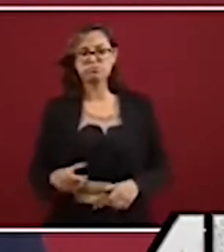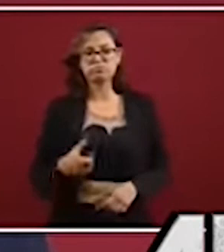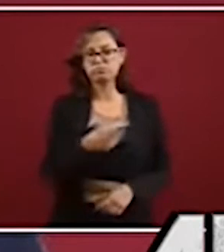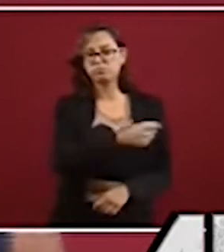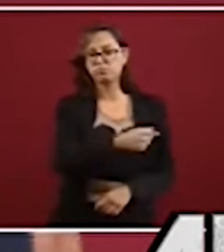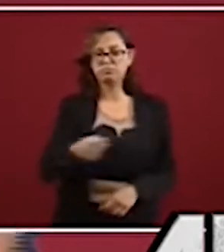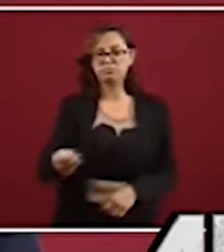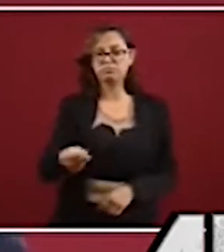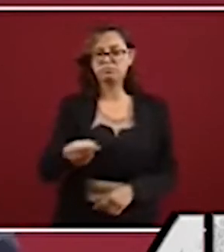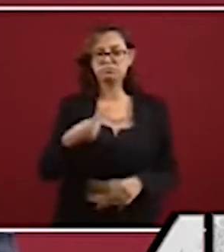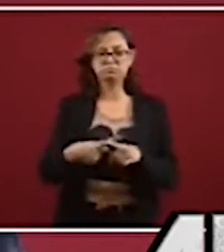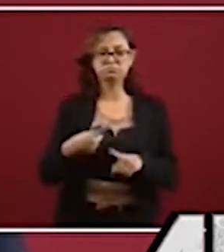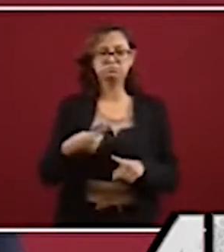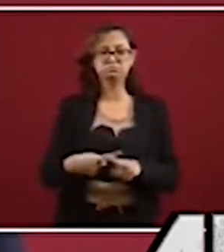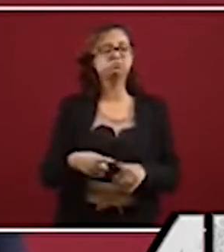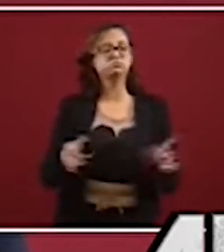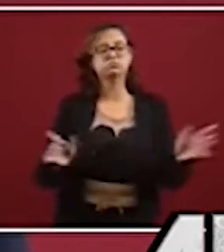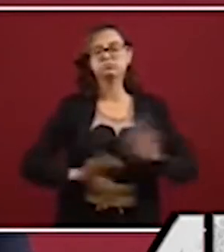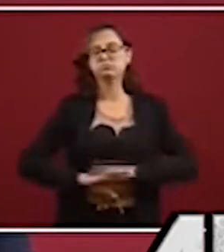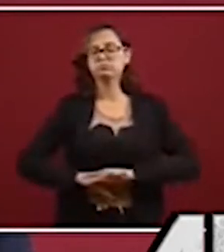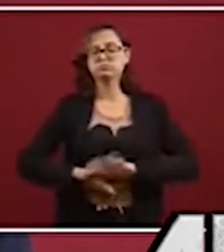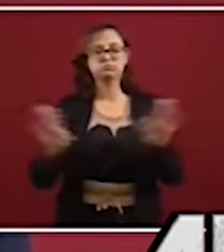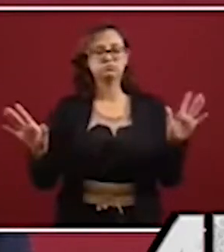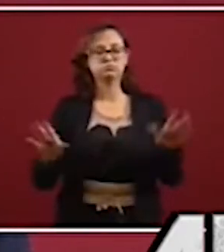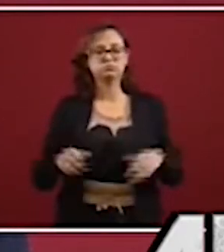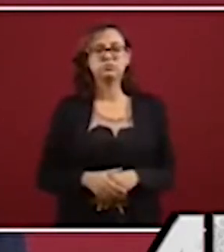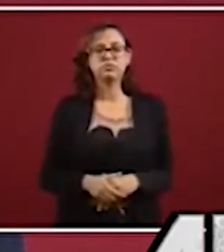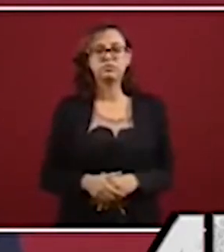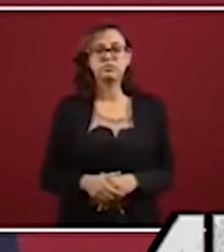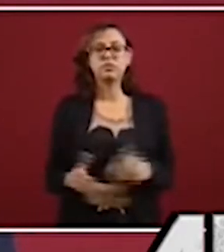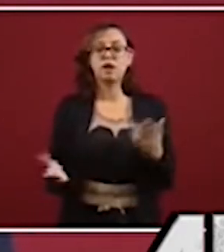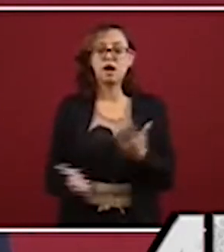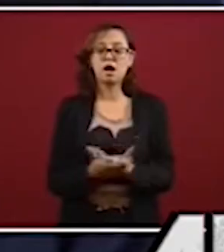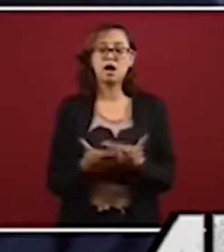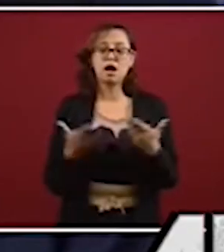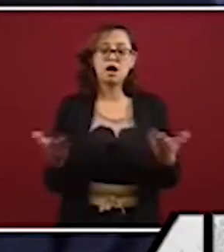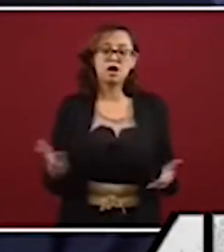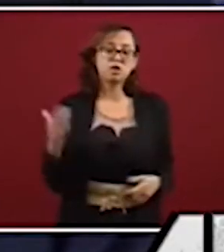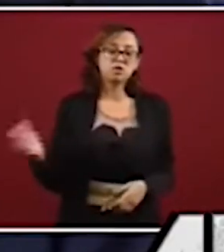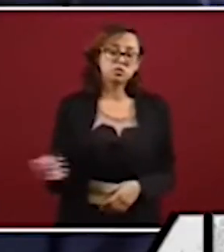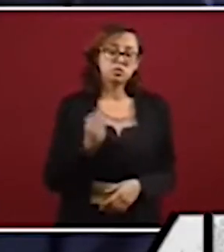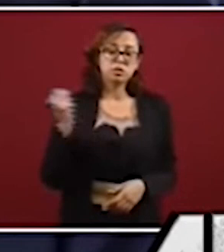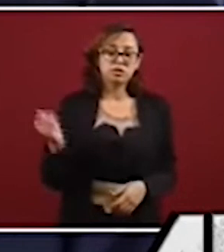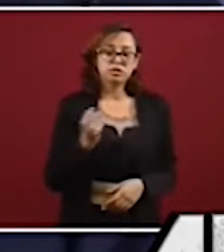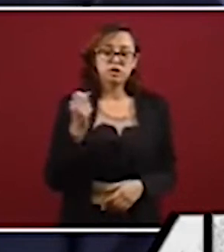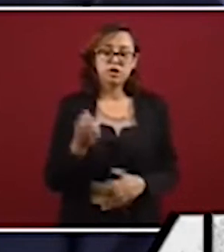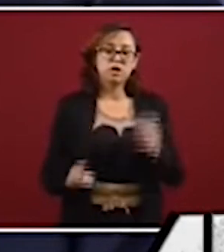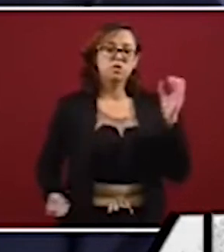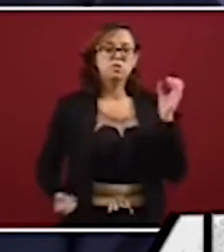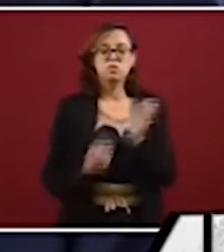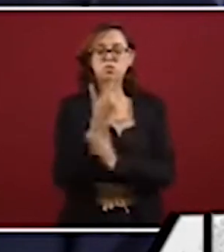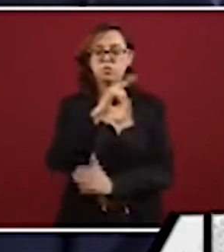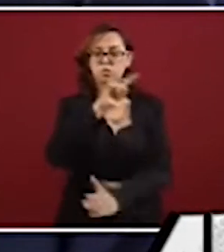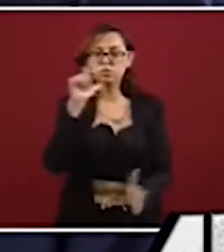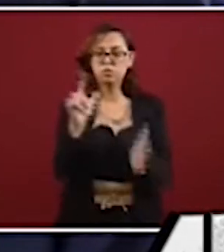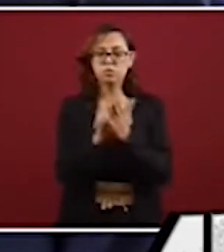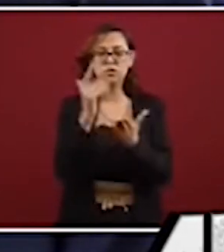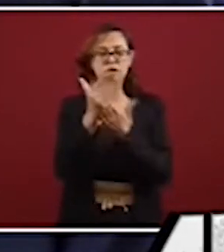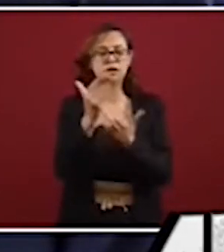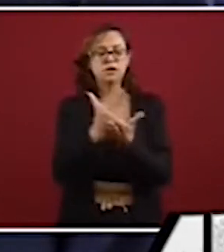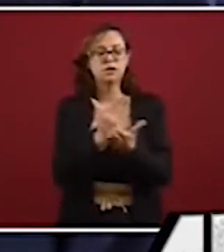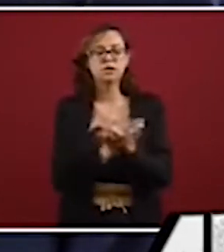quedar. Hay ahora, afortunadamente, un nuevo marco legal en lo